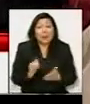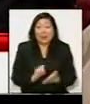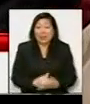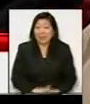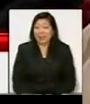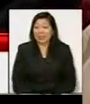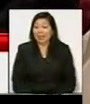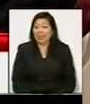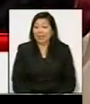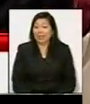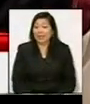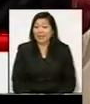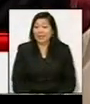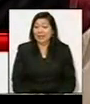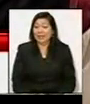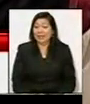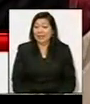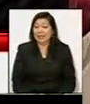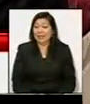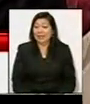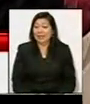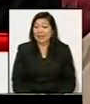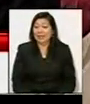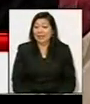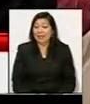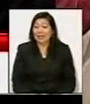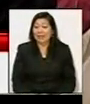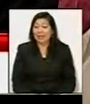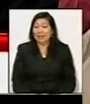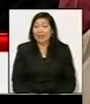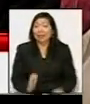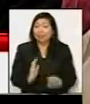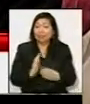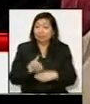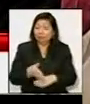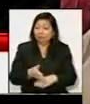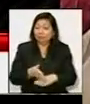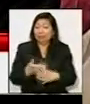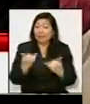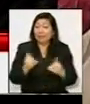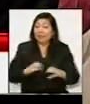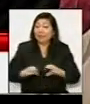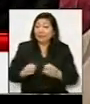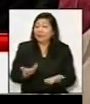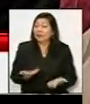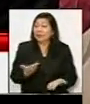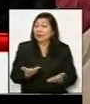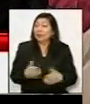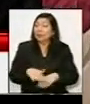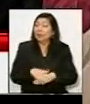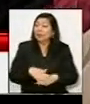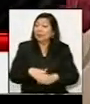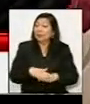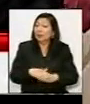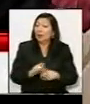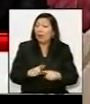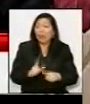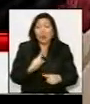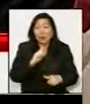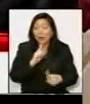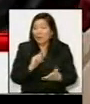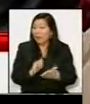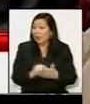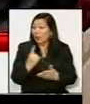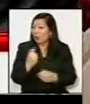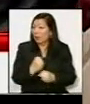tanto él acudir permanentemente a ser simplemente un gestor de la zona no es el